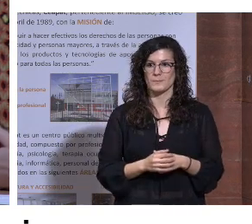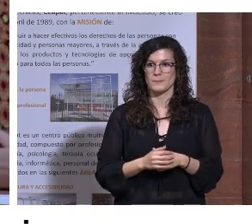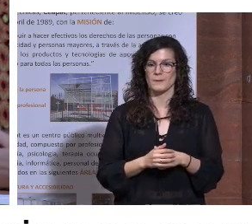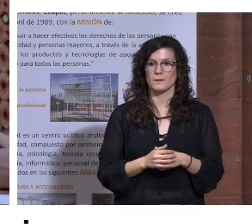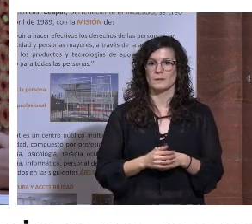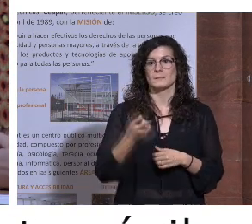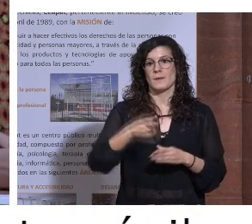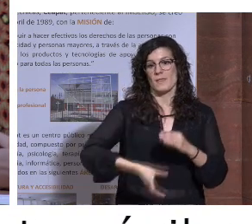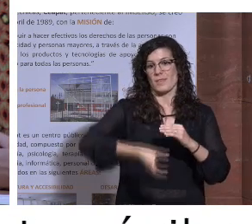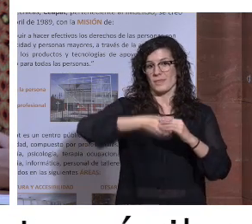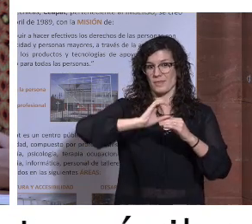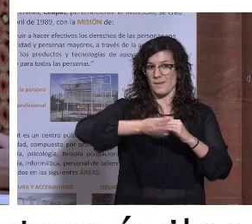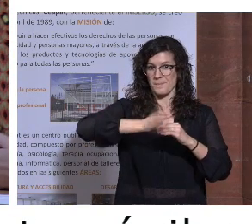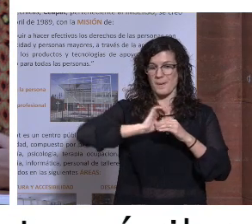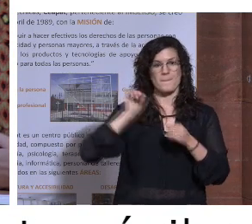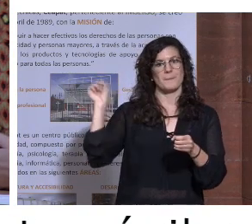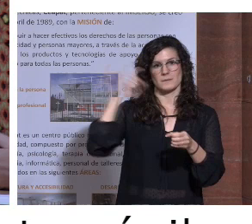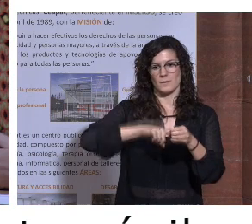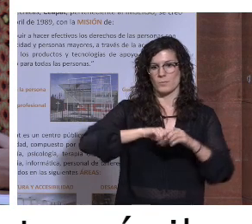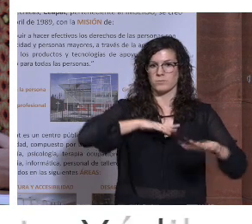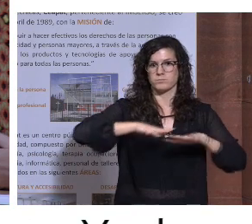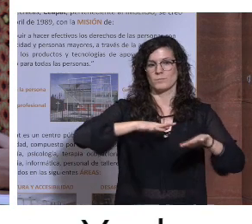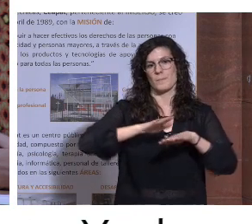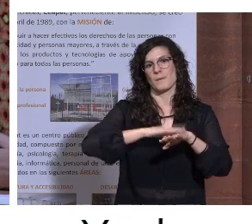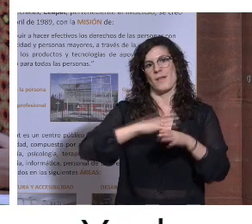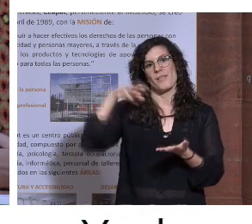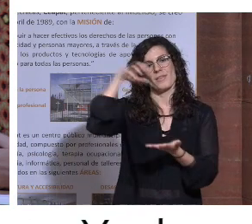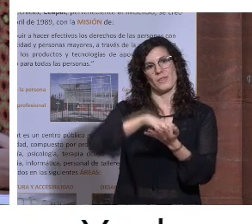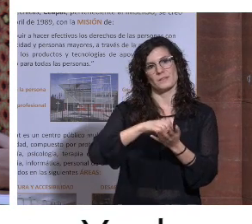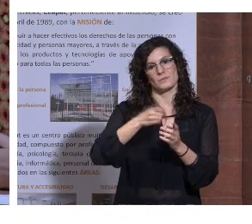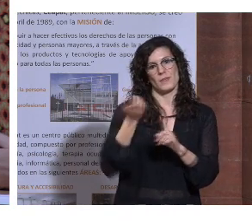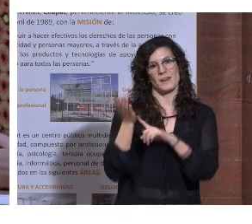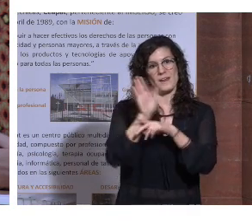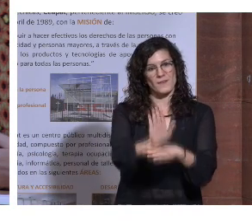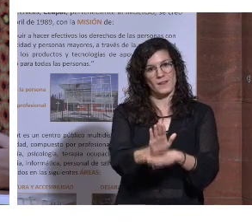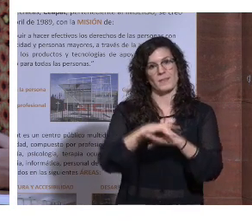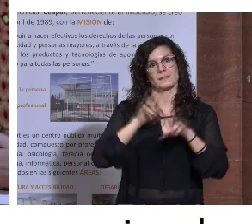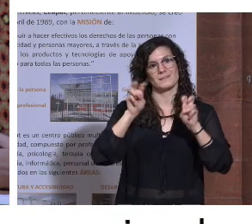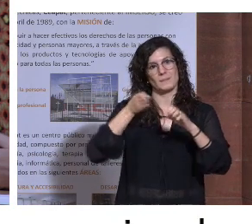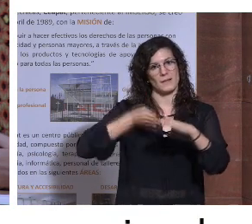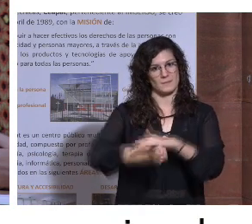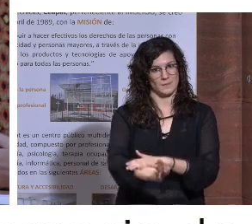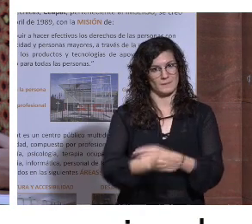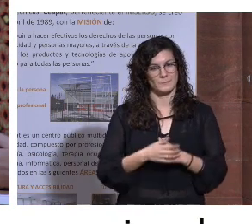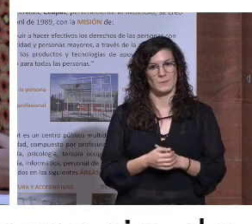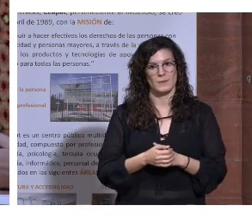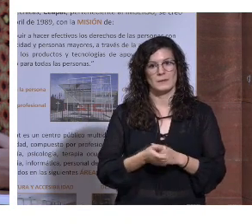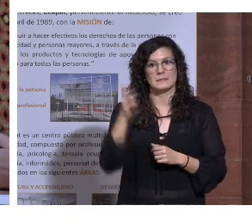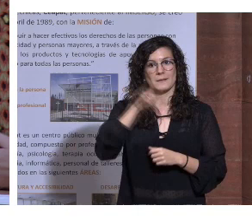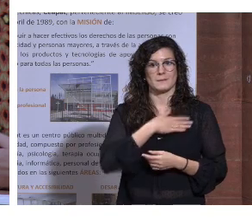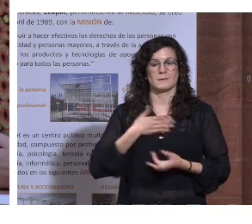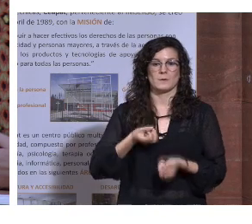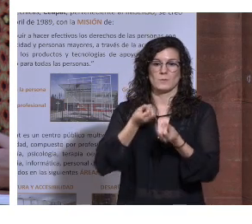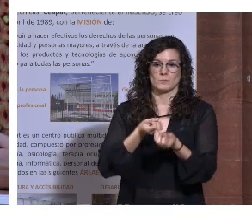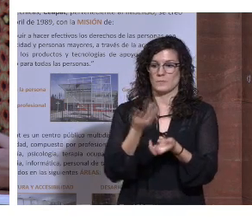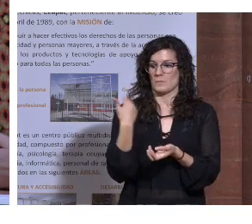por supuesto, participó activamente como centro de referencia de la Administración en materia de accesibilidad. Comentar que la última versión,